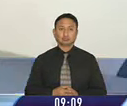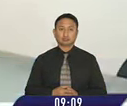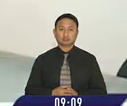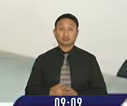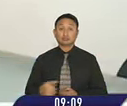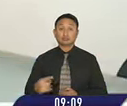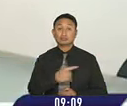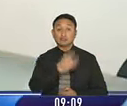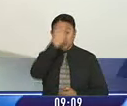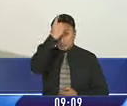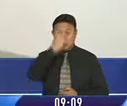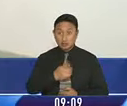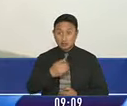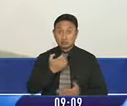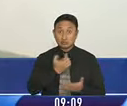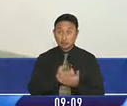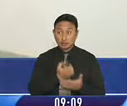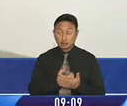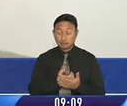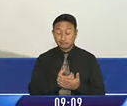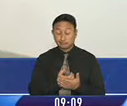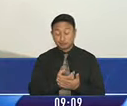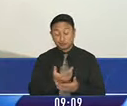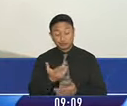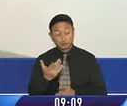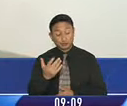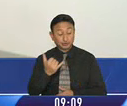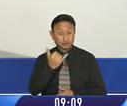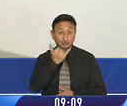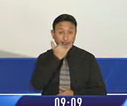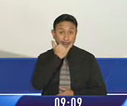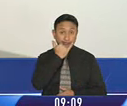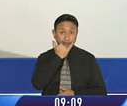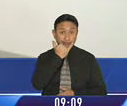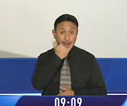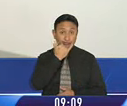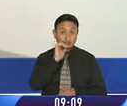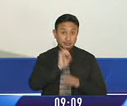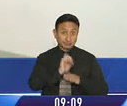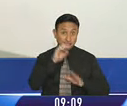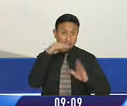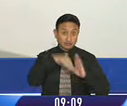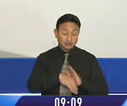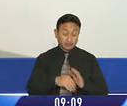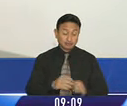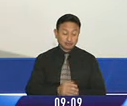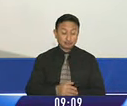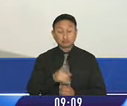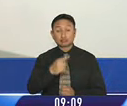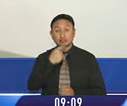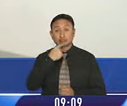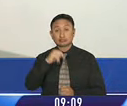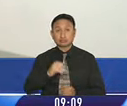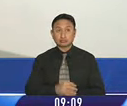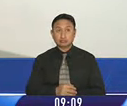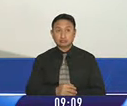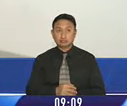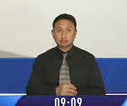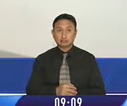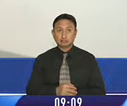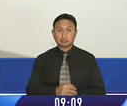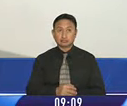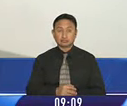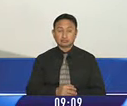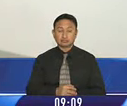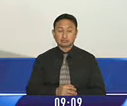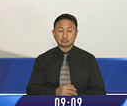lamentable decisión para la economía del país, para el futuro del país. Como usted lo ha dicho, hay